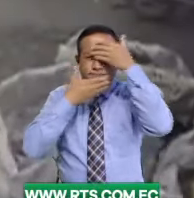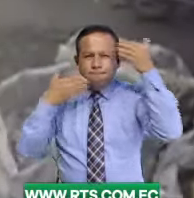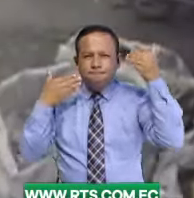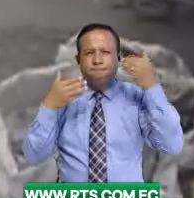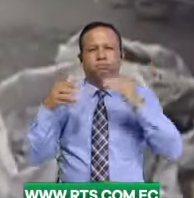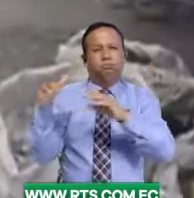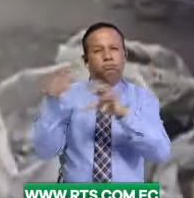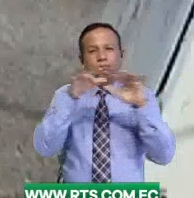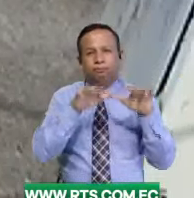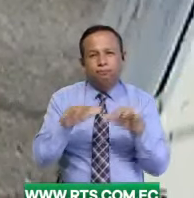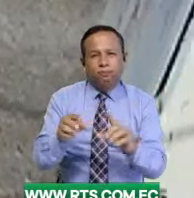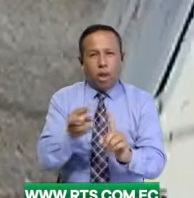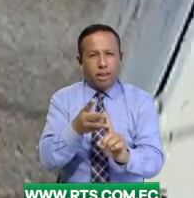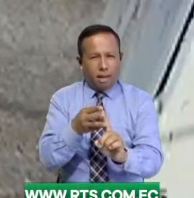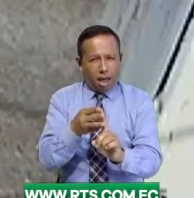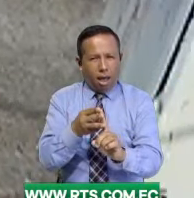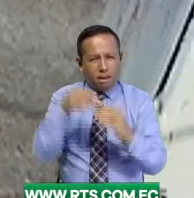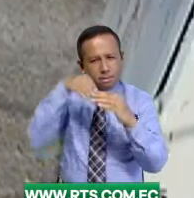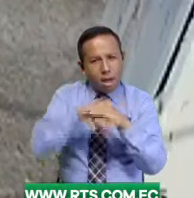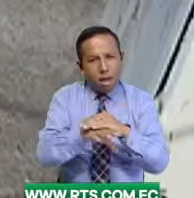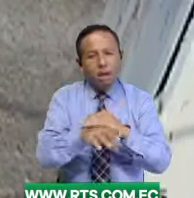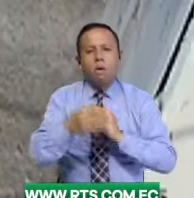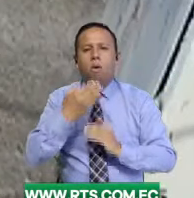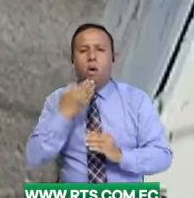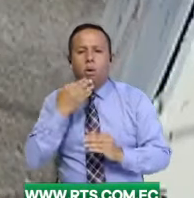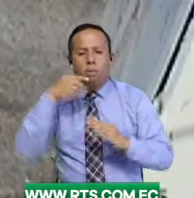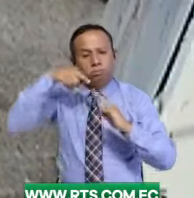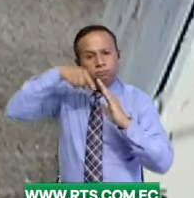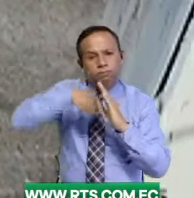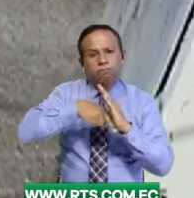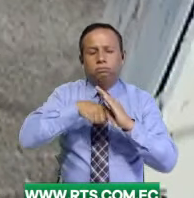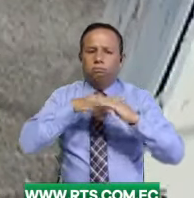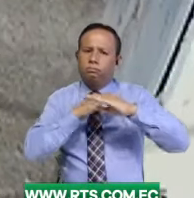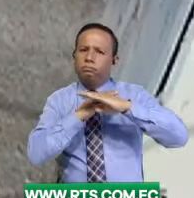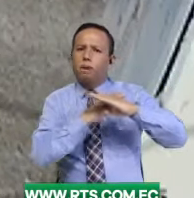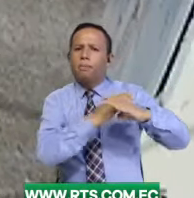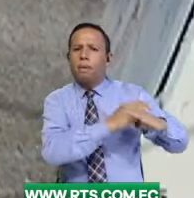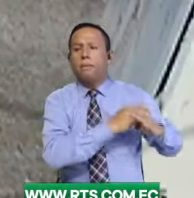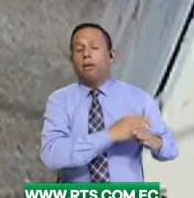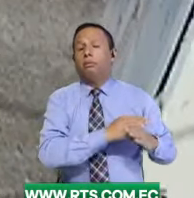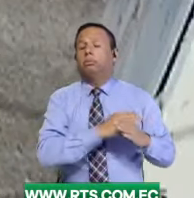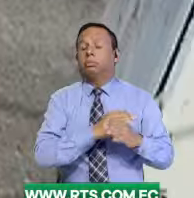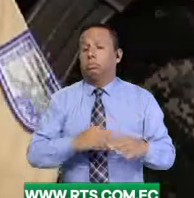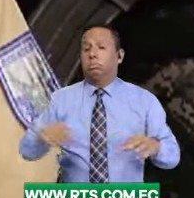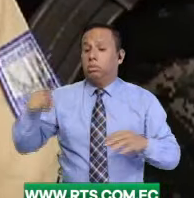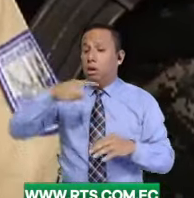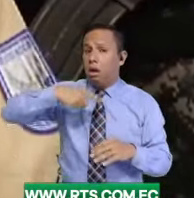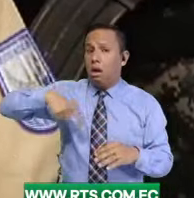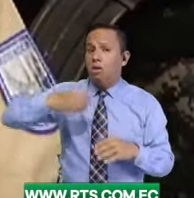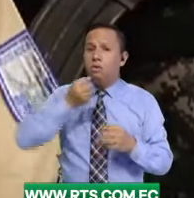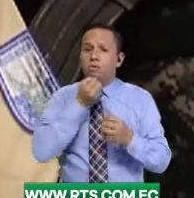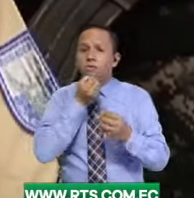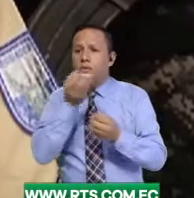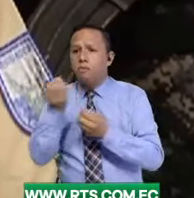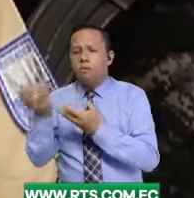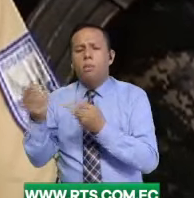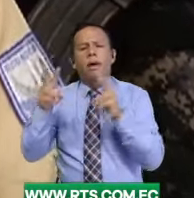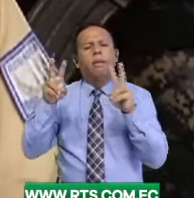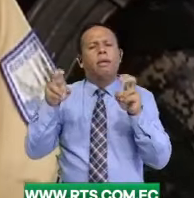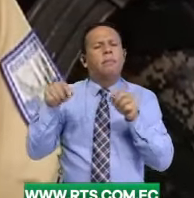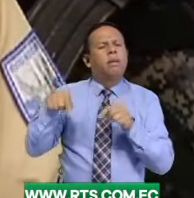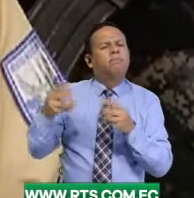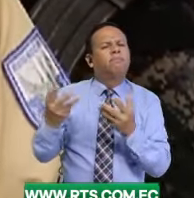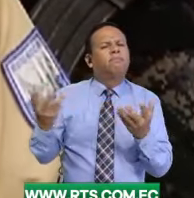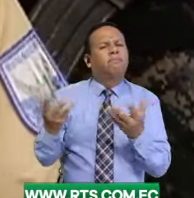a través de la Operación Libertad, que informará al detalle cada golpe. En donde se dará a conocer a